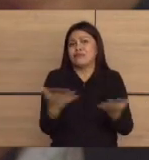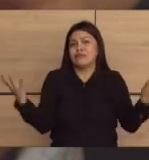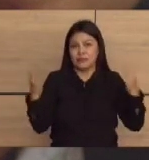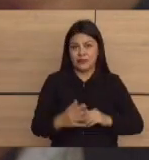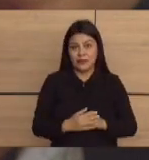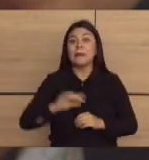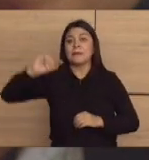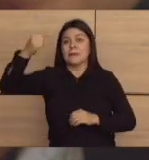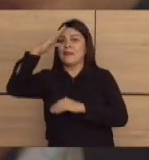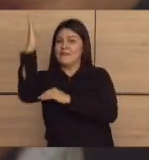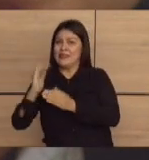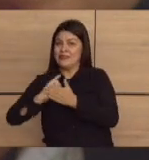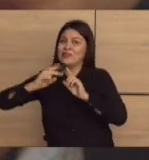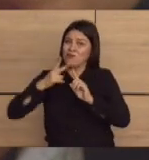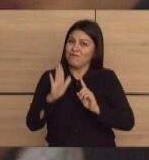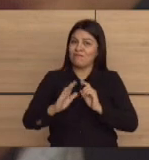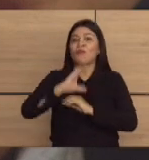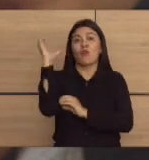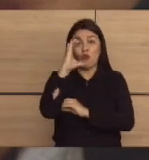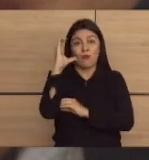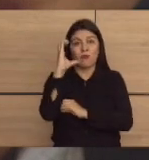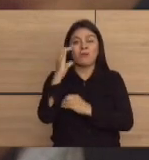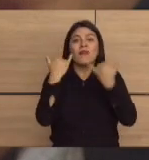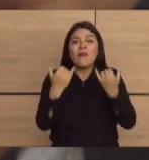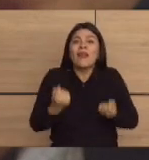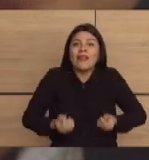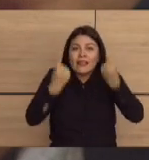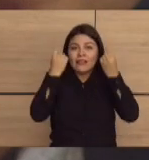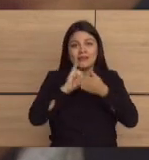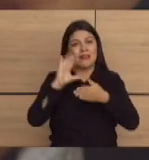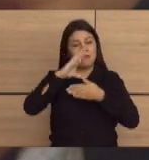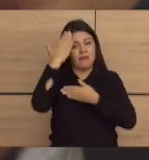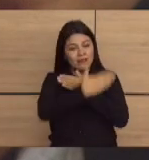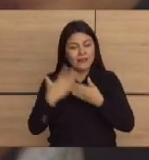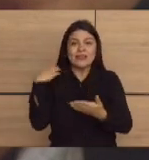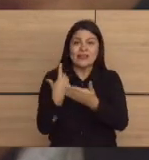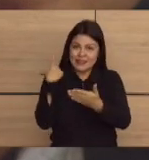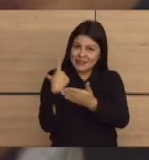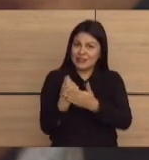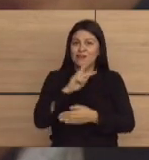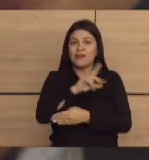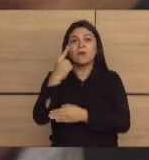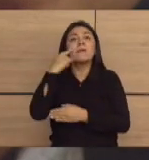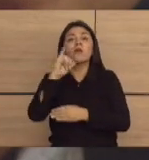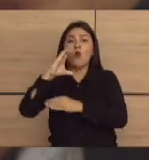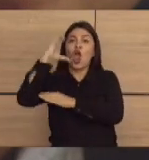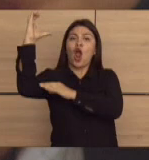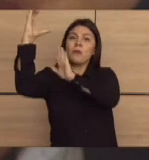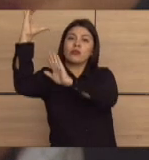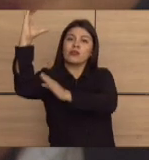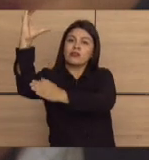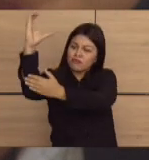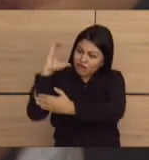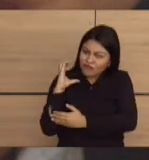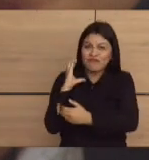del Brasil. Y en esa ética del siglo XXI tenemos que abrazar también lo que llamarían